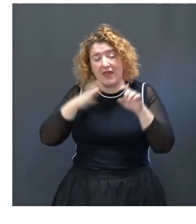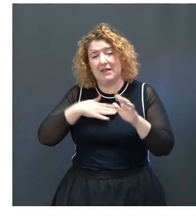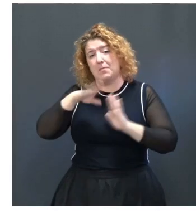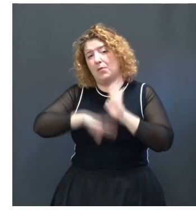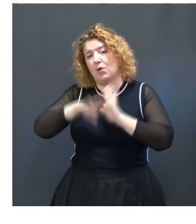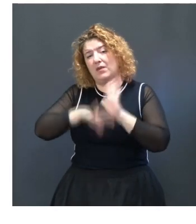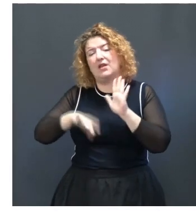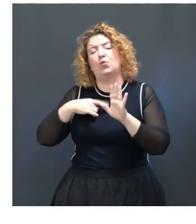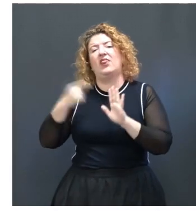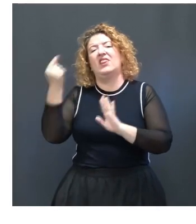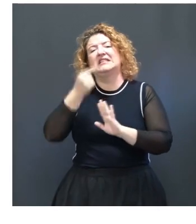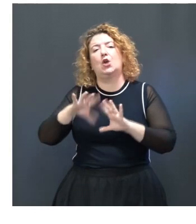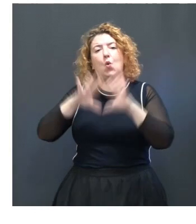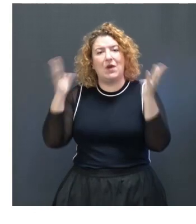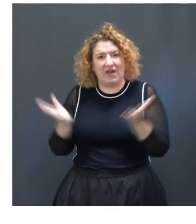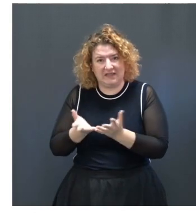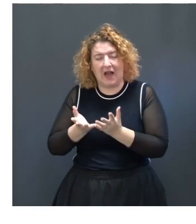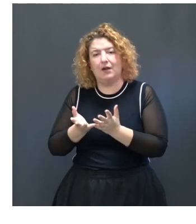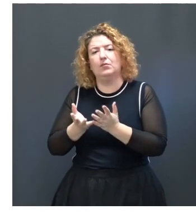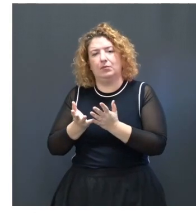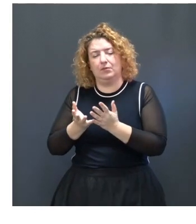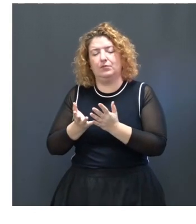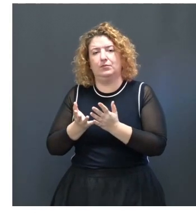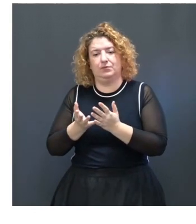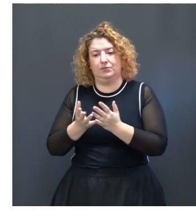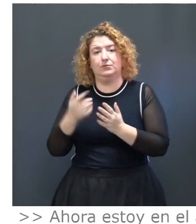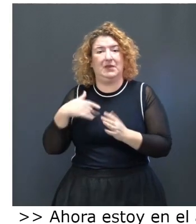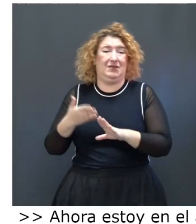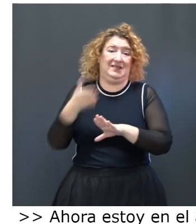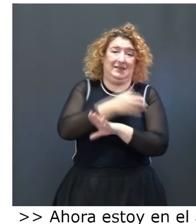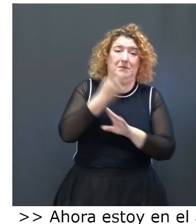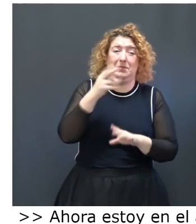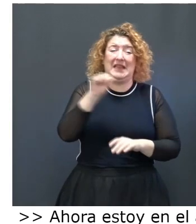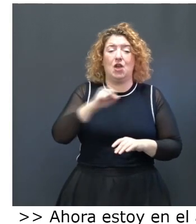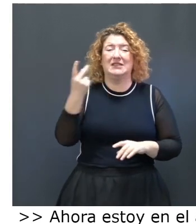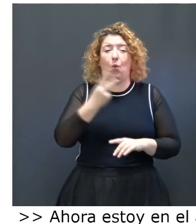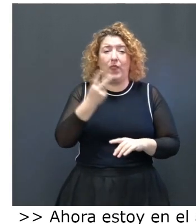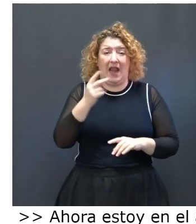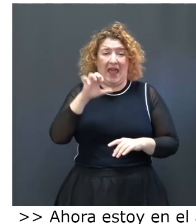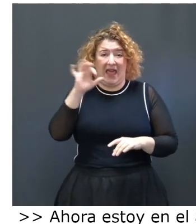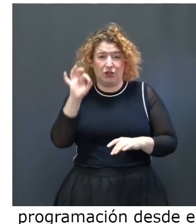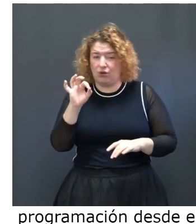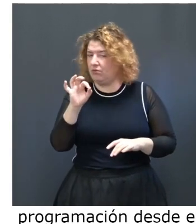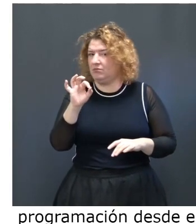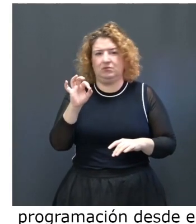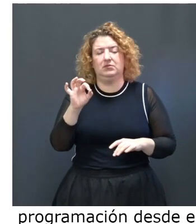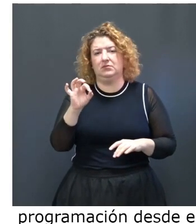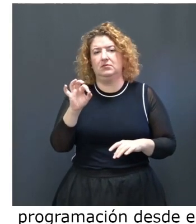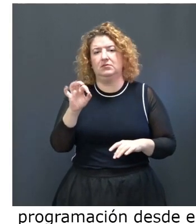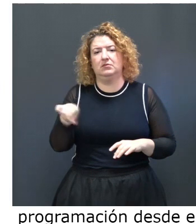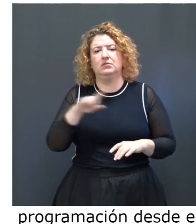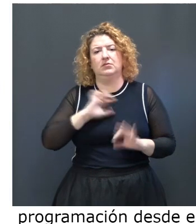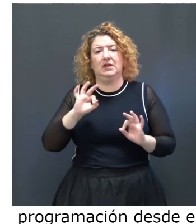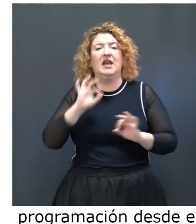programación desde el diseño universal, pero es verdad que durante los 20 años que he estado en secundaria obligatoria también he dado en